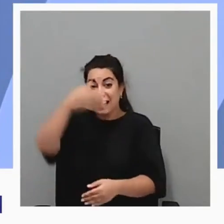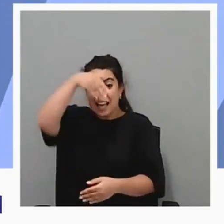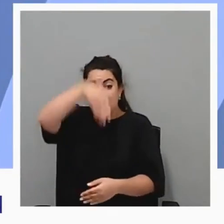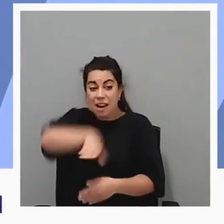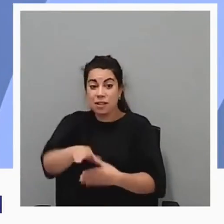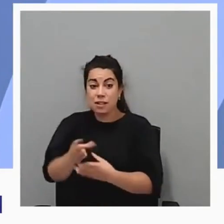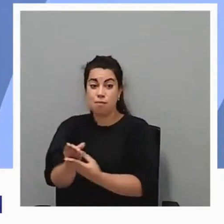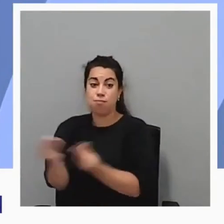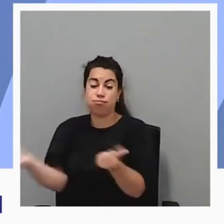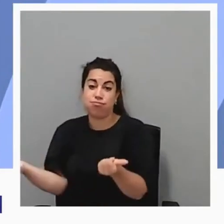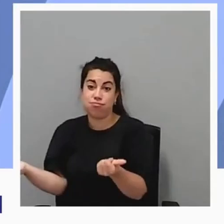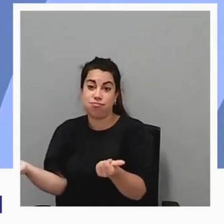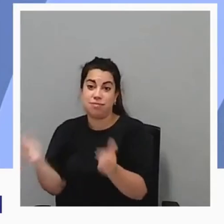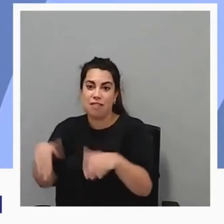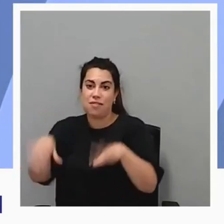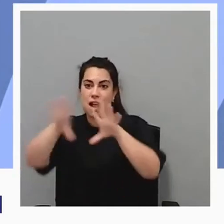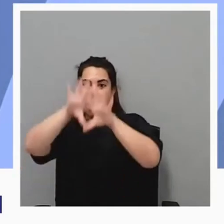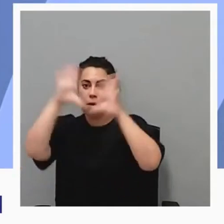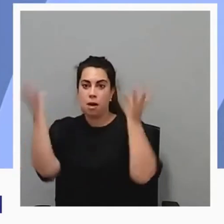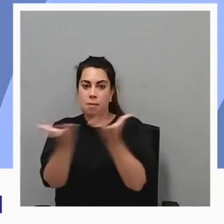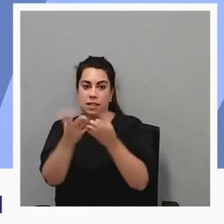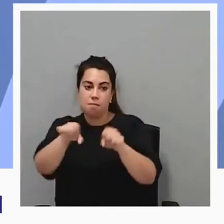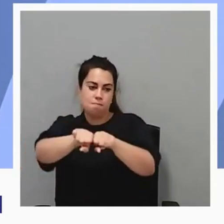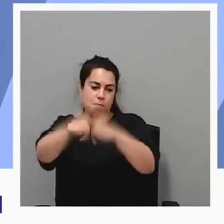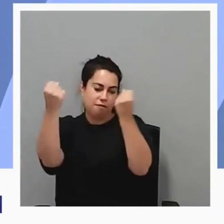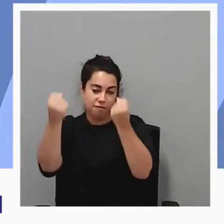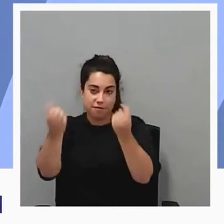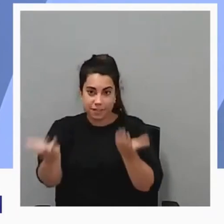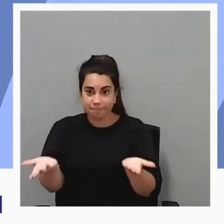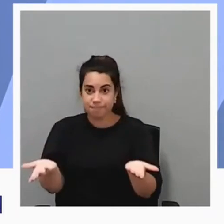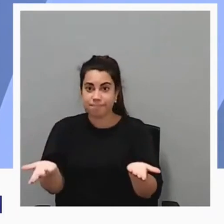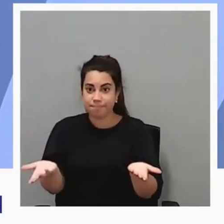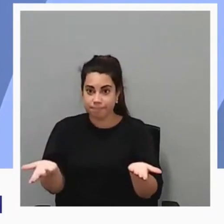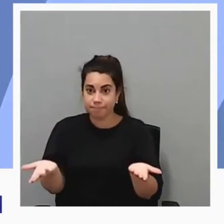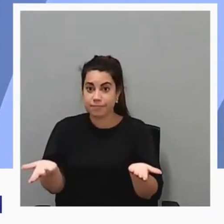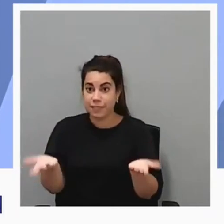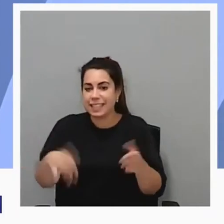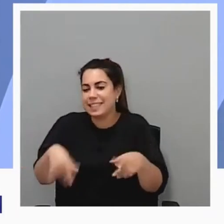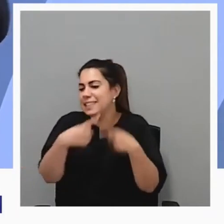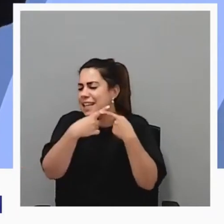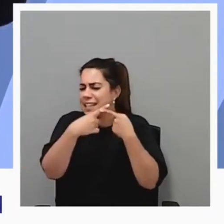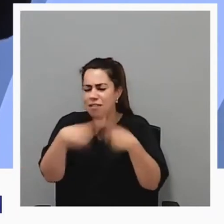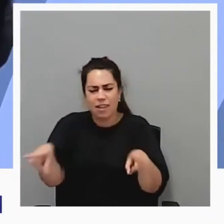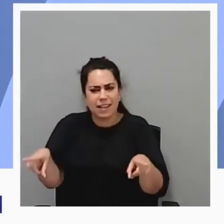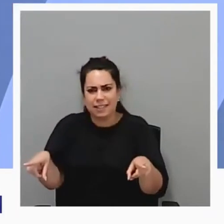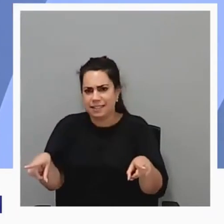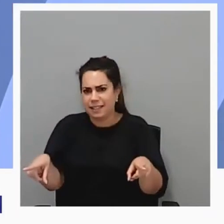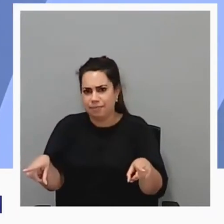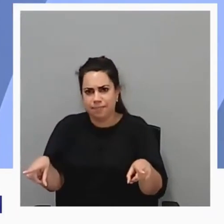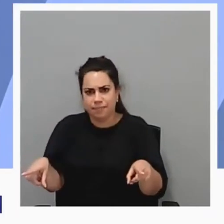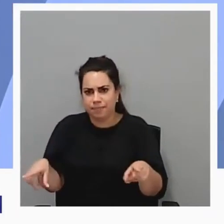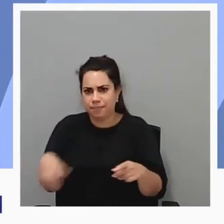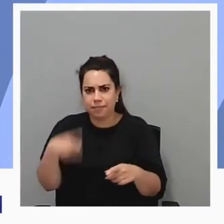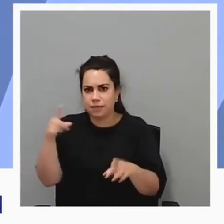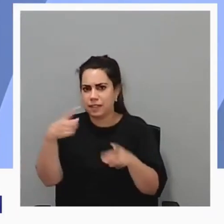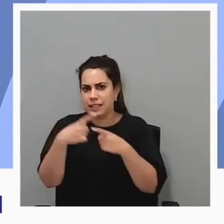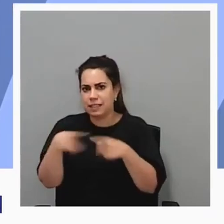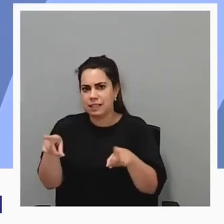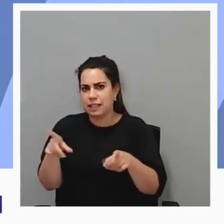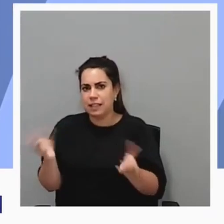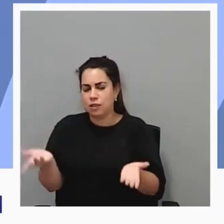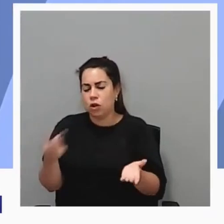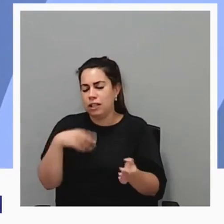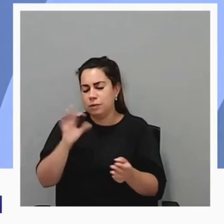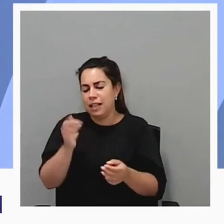abajo. Entonces, es que son cosas distintas. Yo creo que es importante pensar, eso es otro asunto que a veces hemos hablado y que